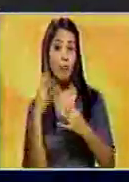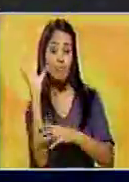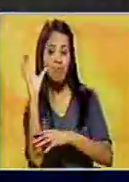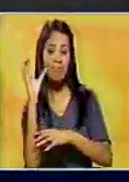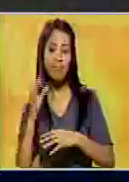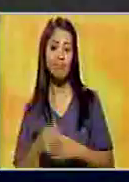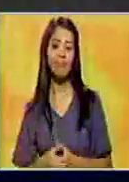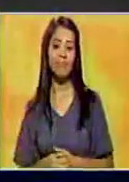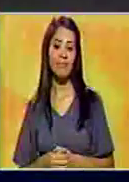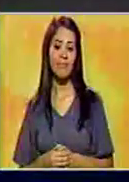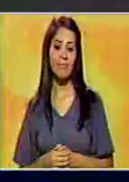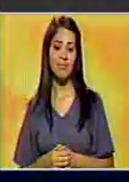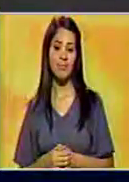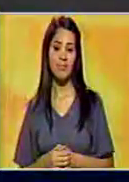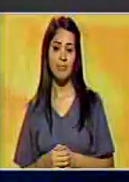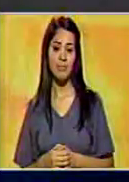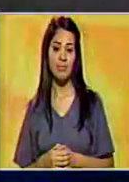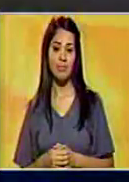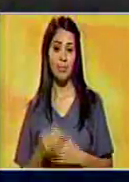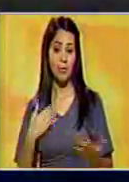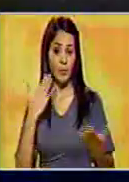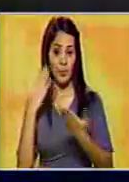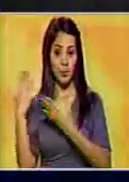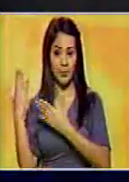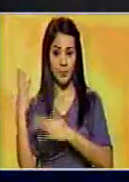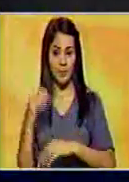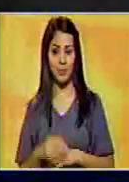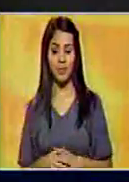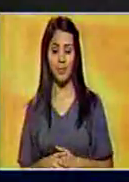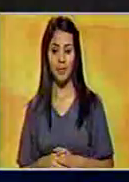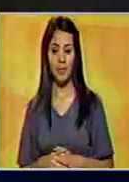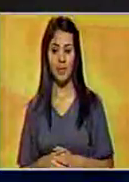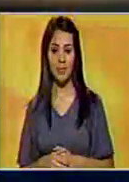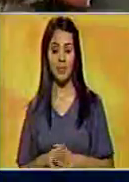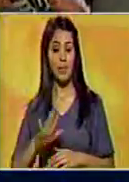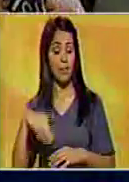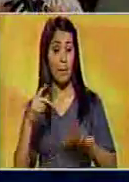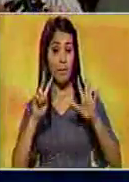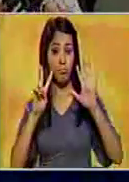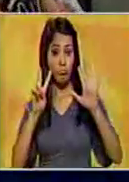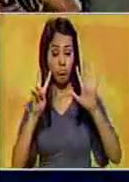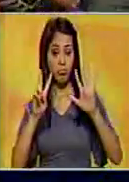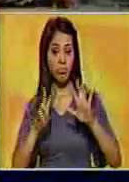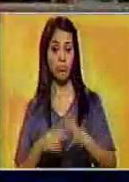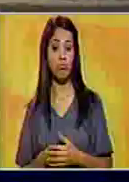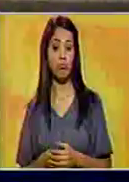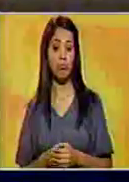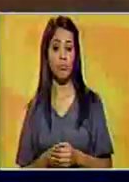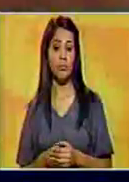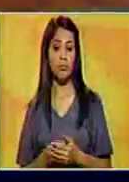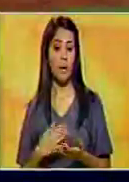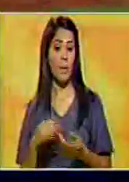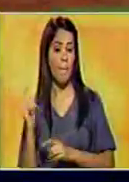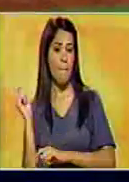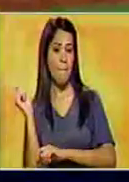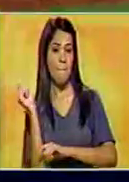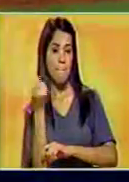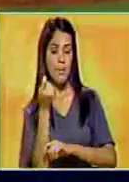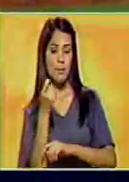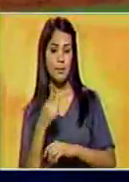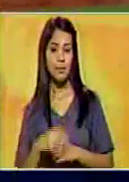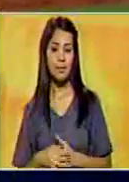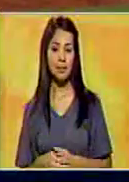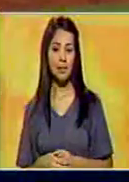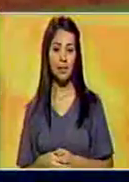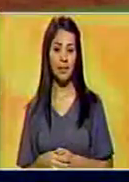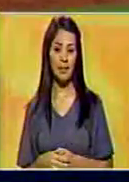le arrebata la gloria al puertorriqueño. Más tarde, en la séptima, Greg Bird envió la bola al tercer piso del Yankee